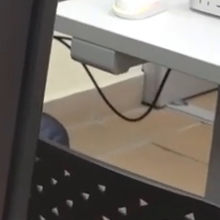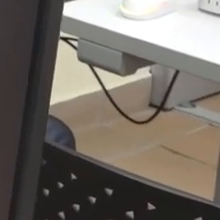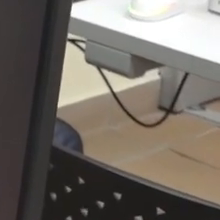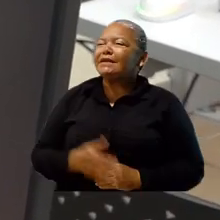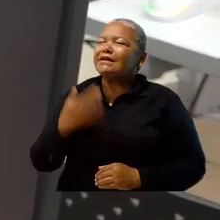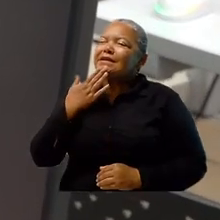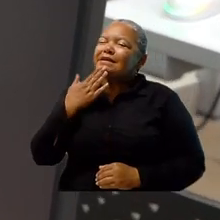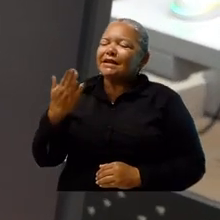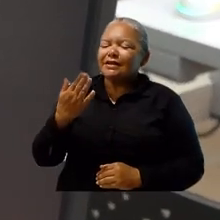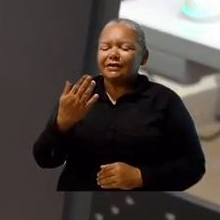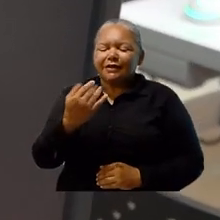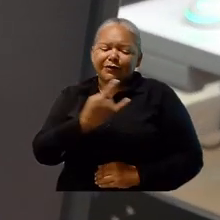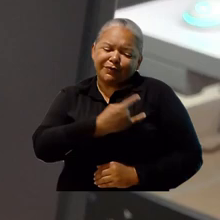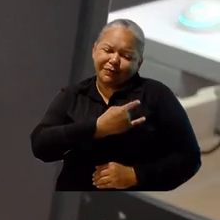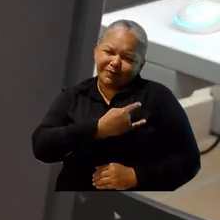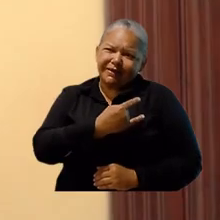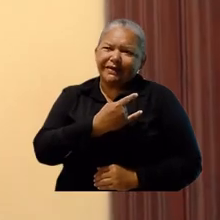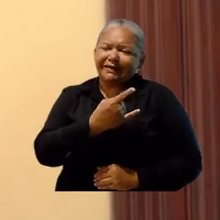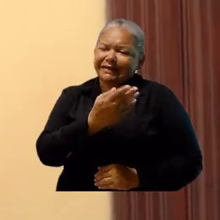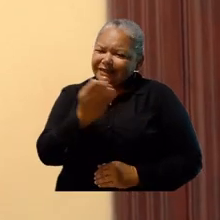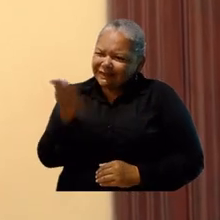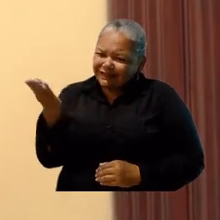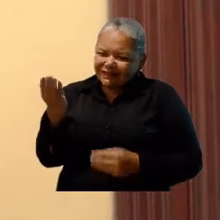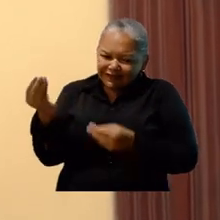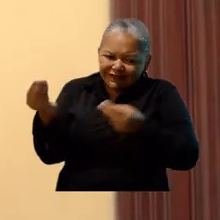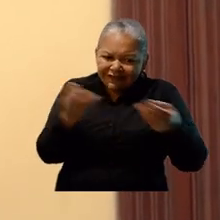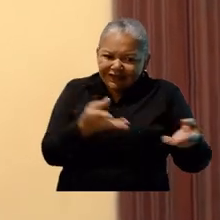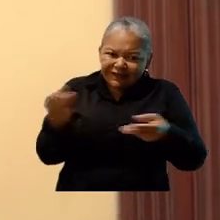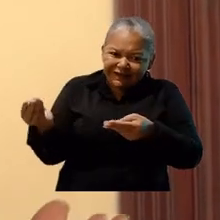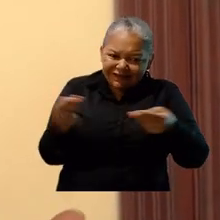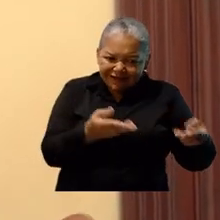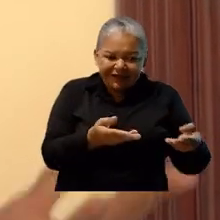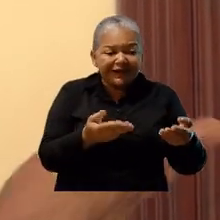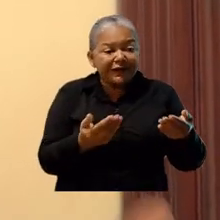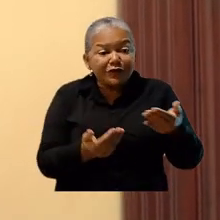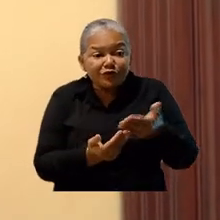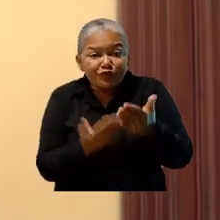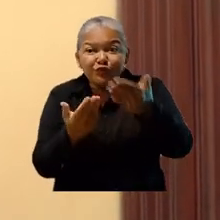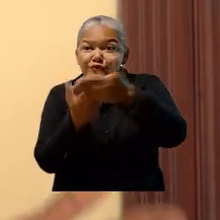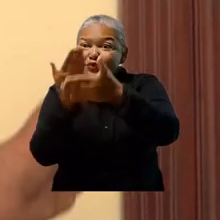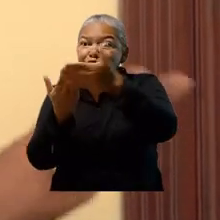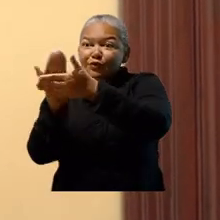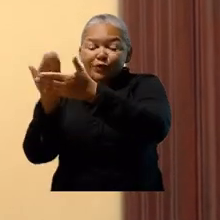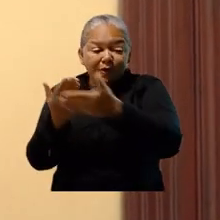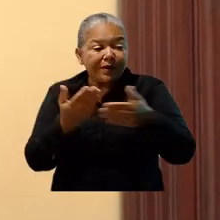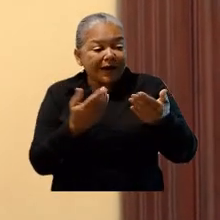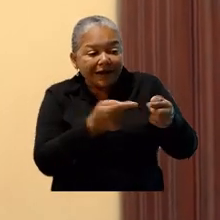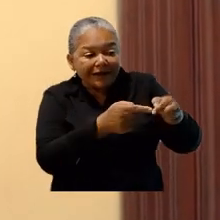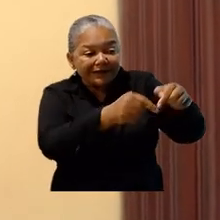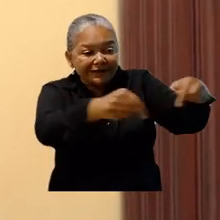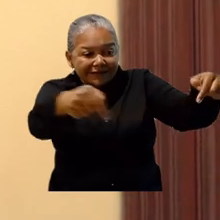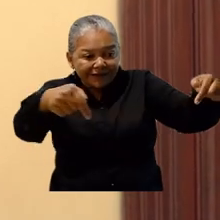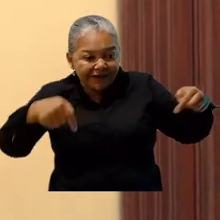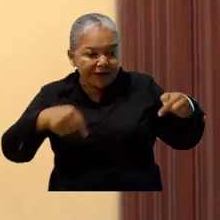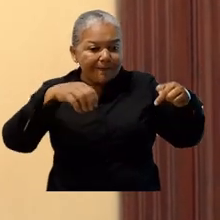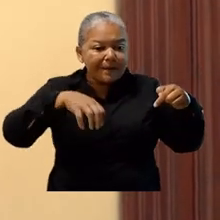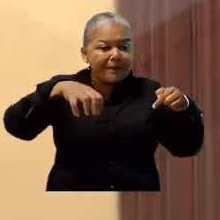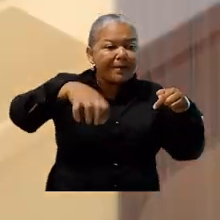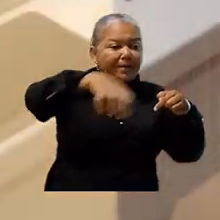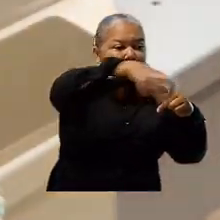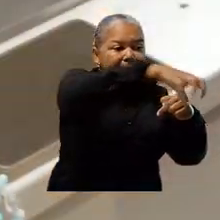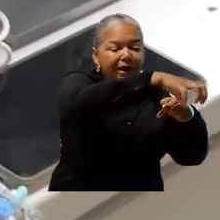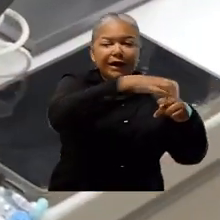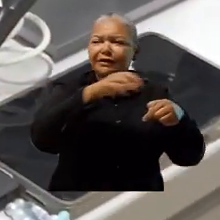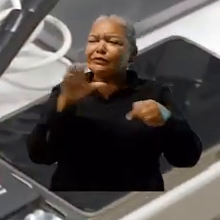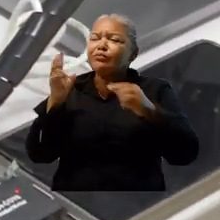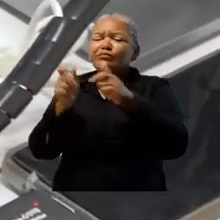grande gracias universidad por habernos regalado y habernos dado este laboratorio que